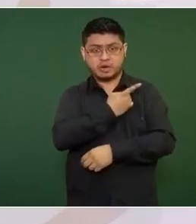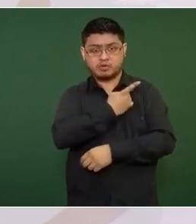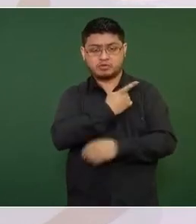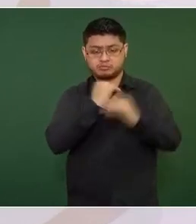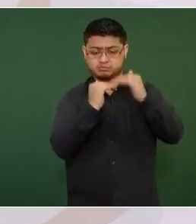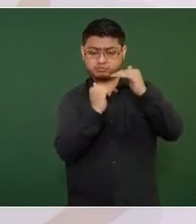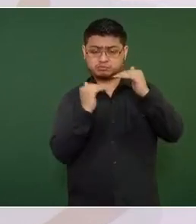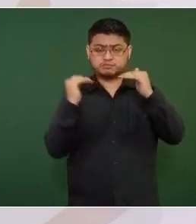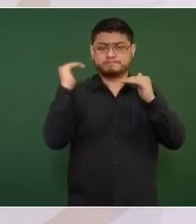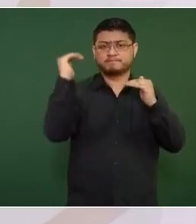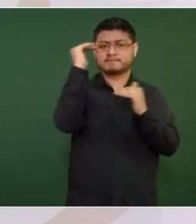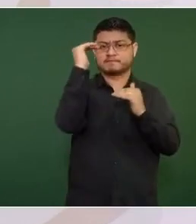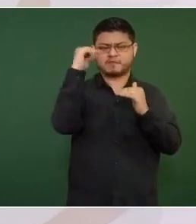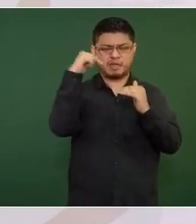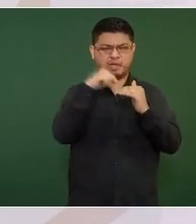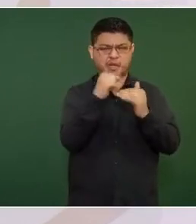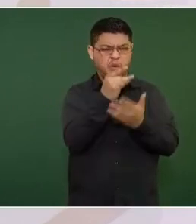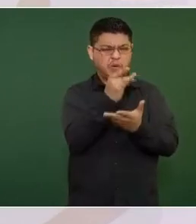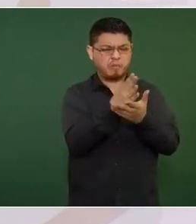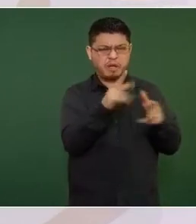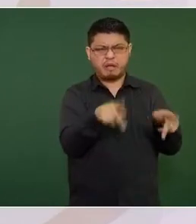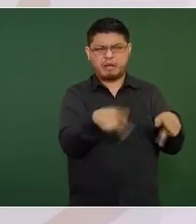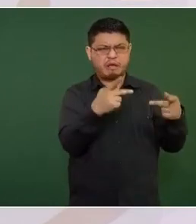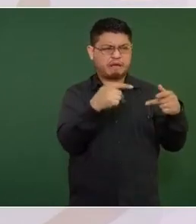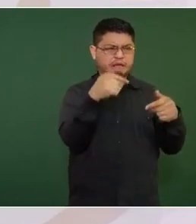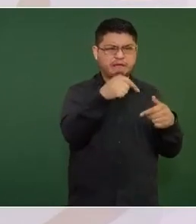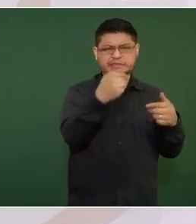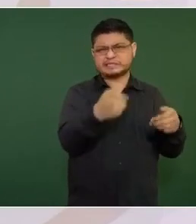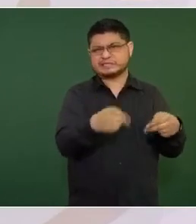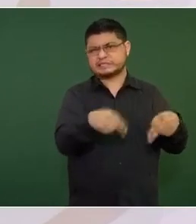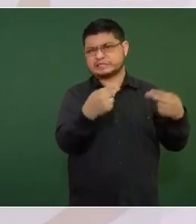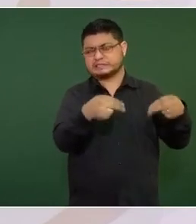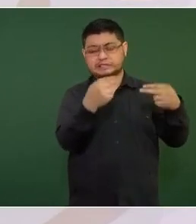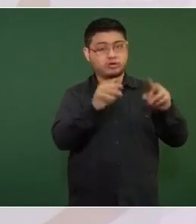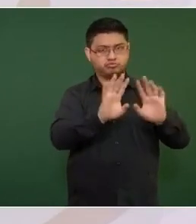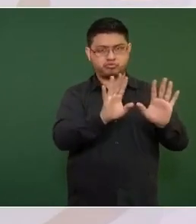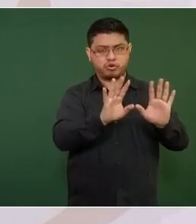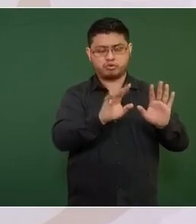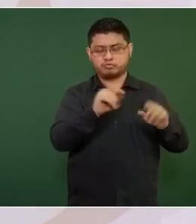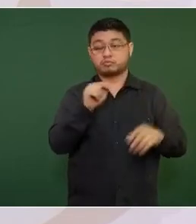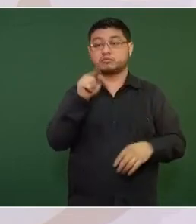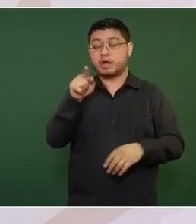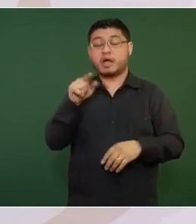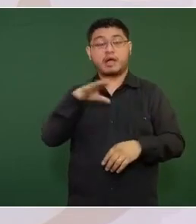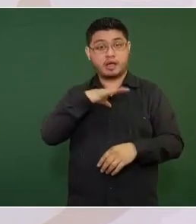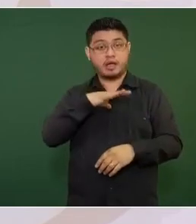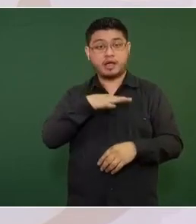del mercantilismo. Tenemos una campaña permanente contra las drogas.